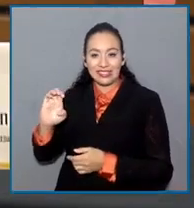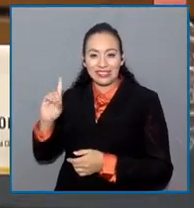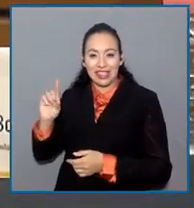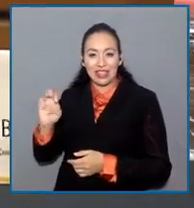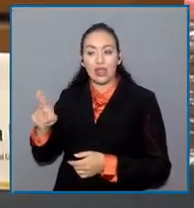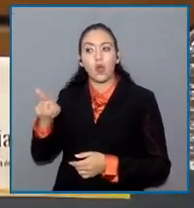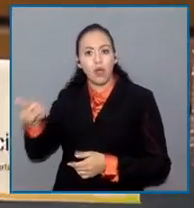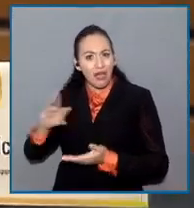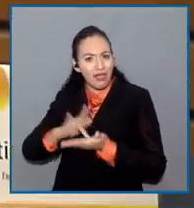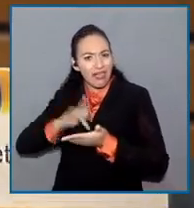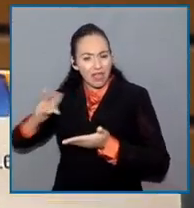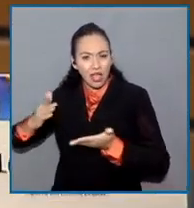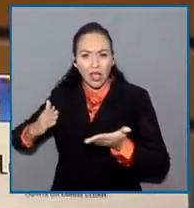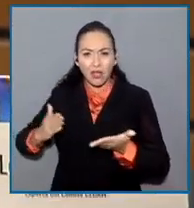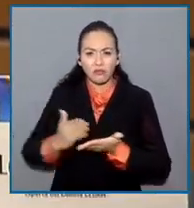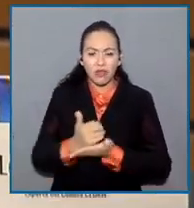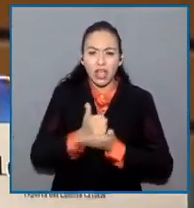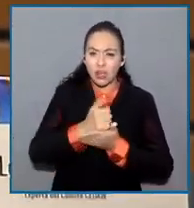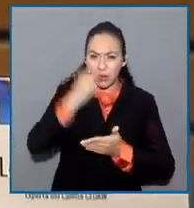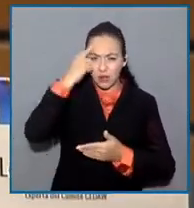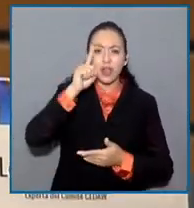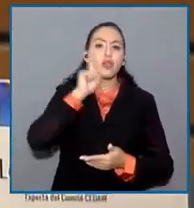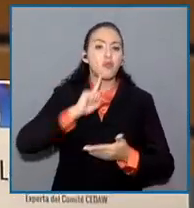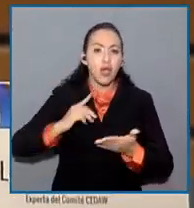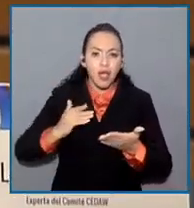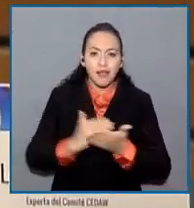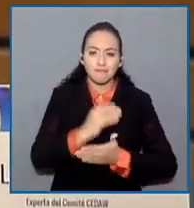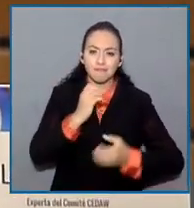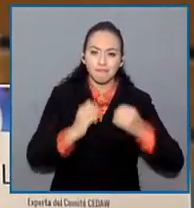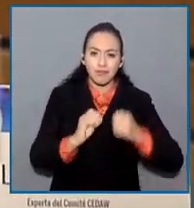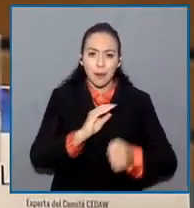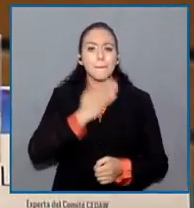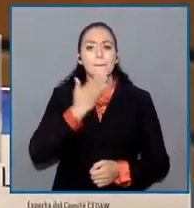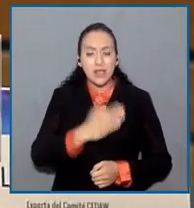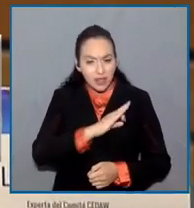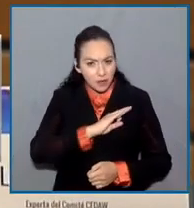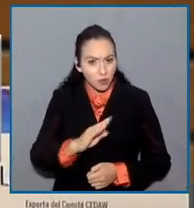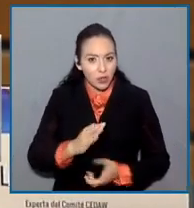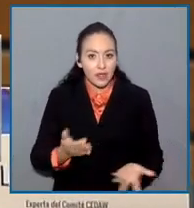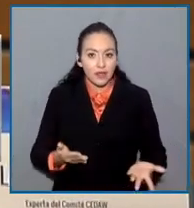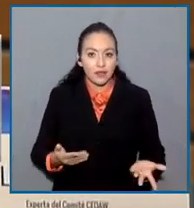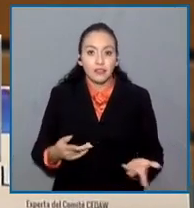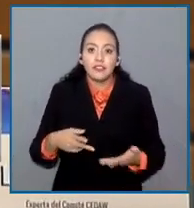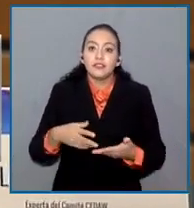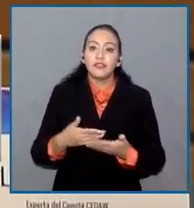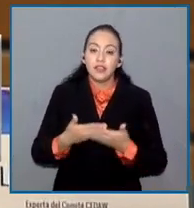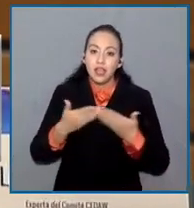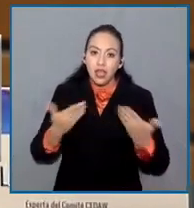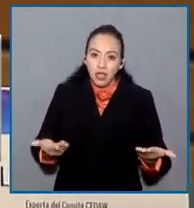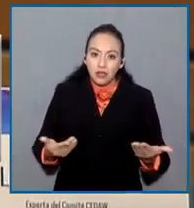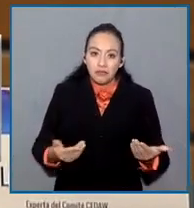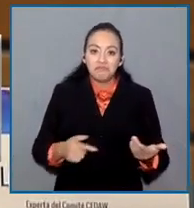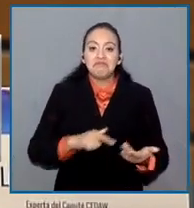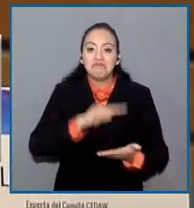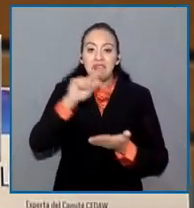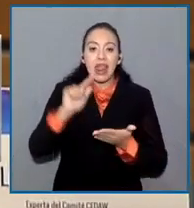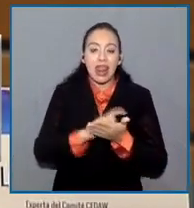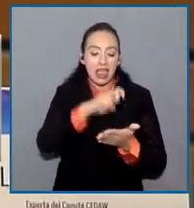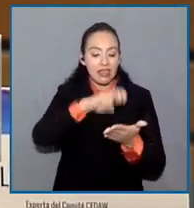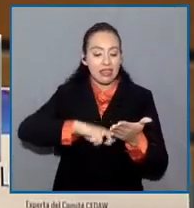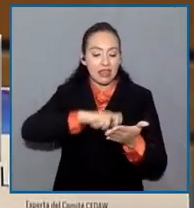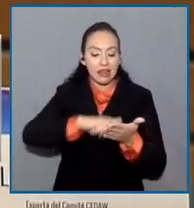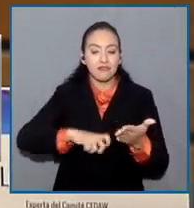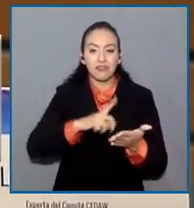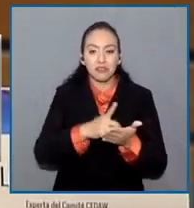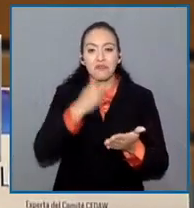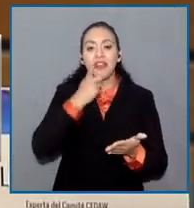y la impartición de justicia. Cómo identificar estas desigualdades que te llevan a que a través